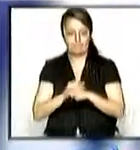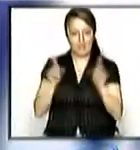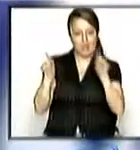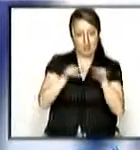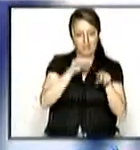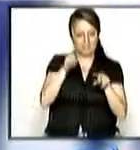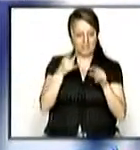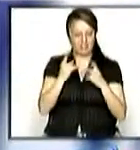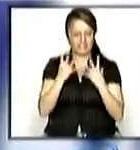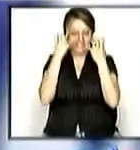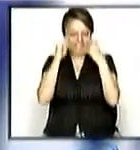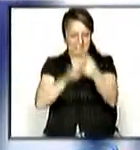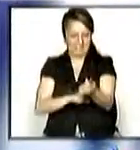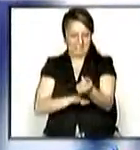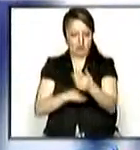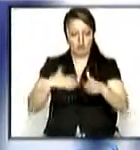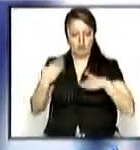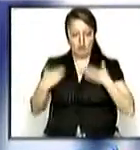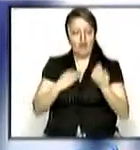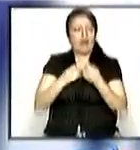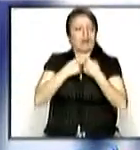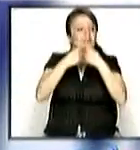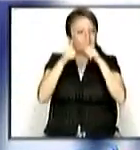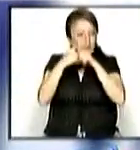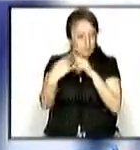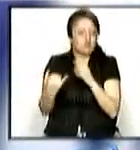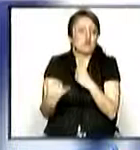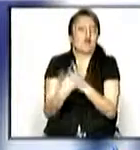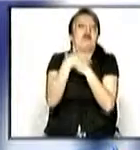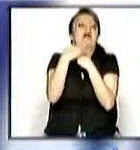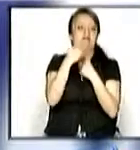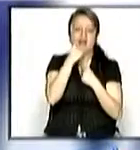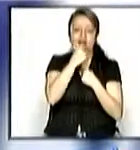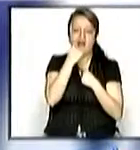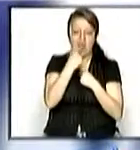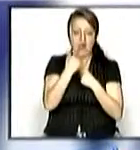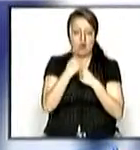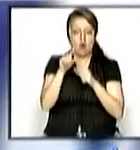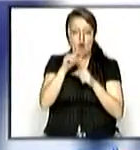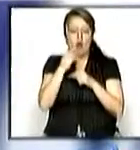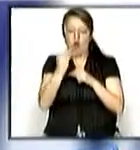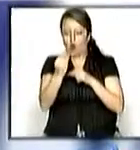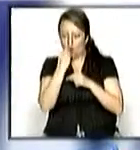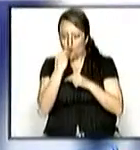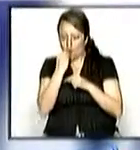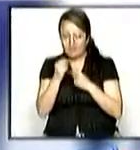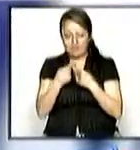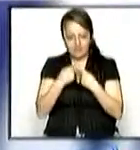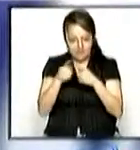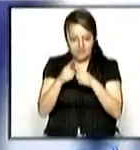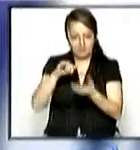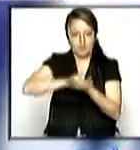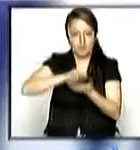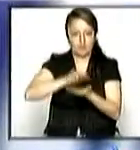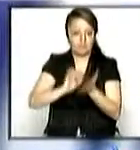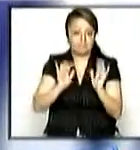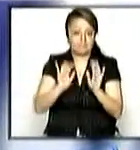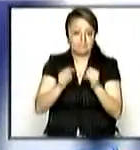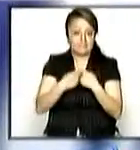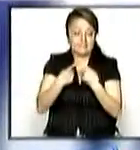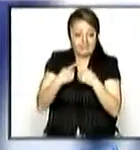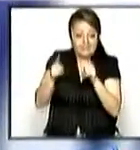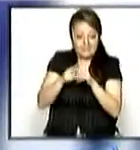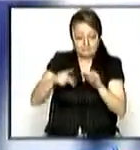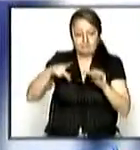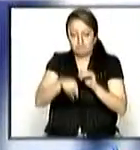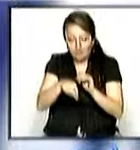generales, por alimentos, temperatura también de los alimentos. Hay hábitos alimenticios que interfieren y